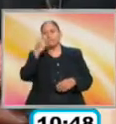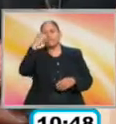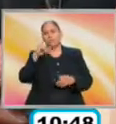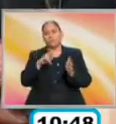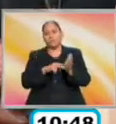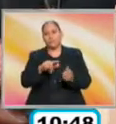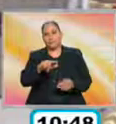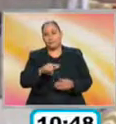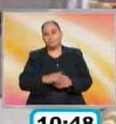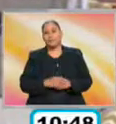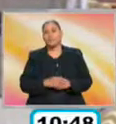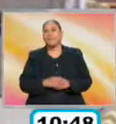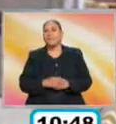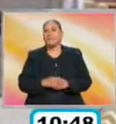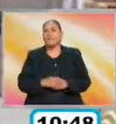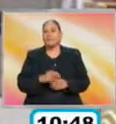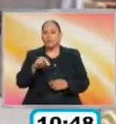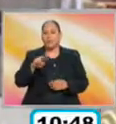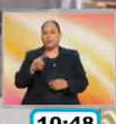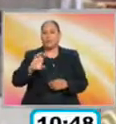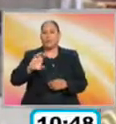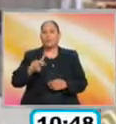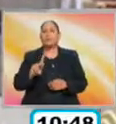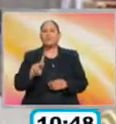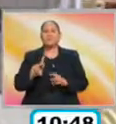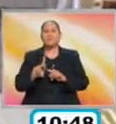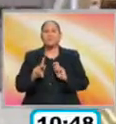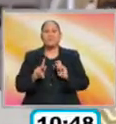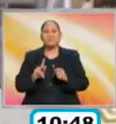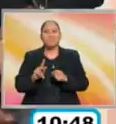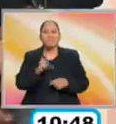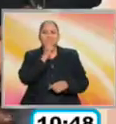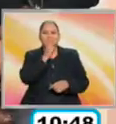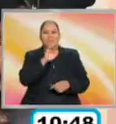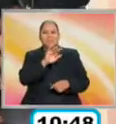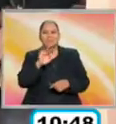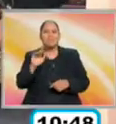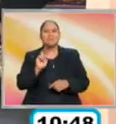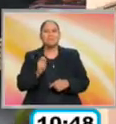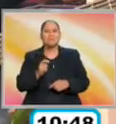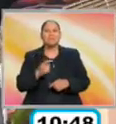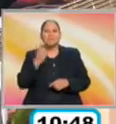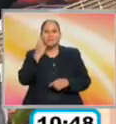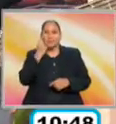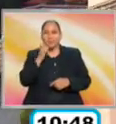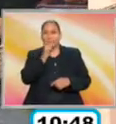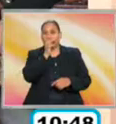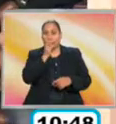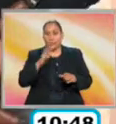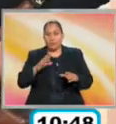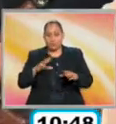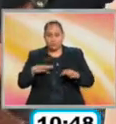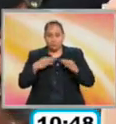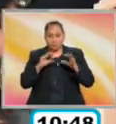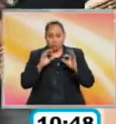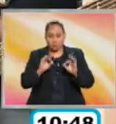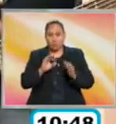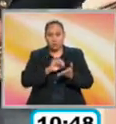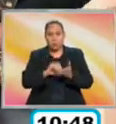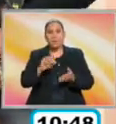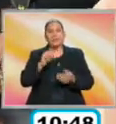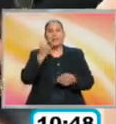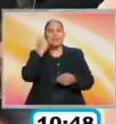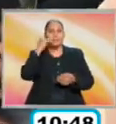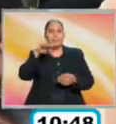2017. Bien. ¿Qué significa Nuk? Es una palabra muy interesante. Sí, el origen de la palabra es una palabra